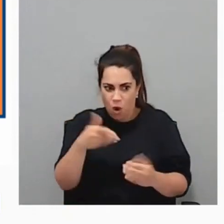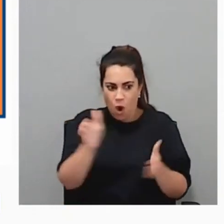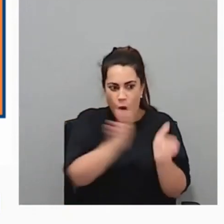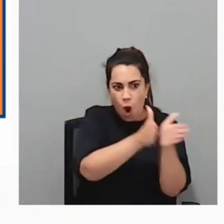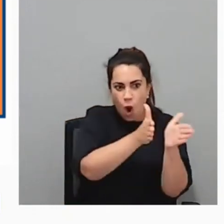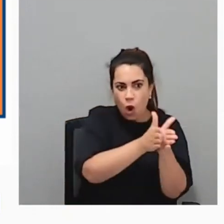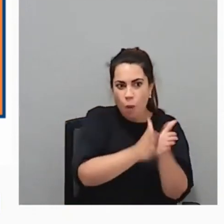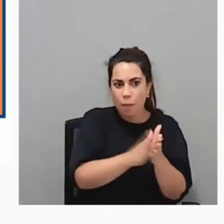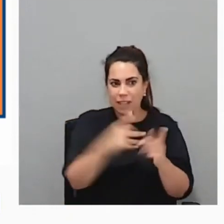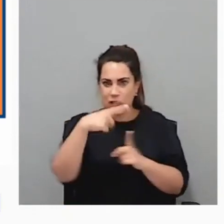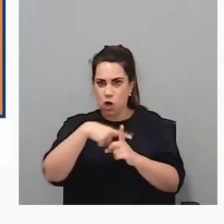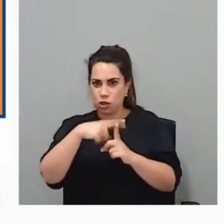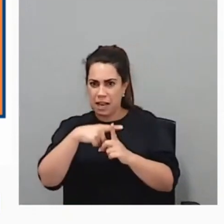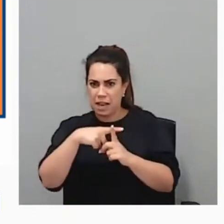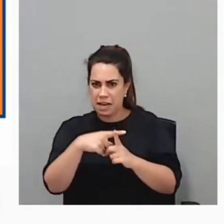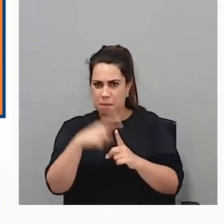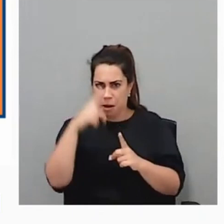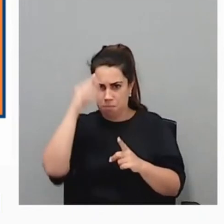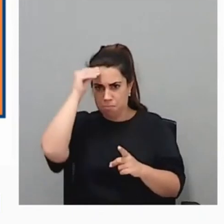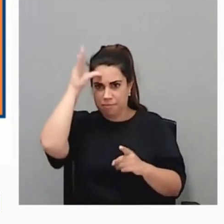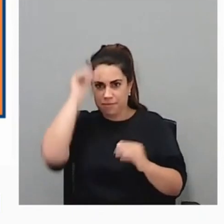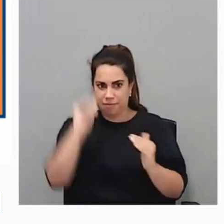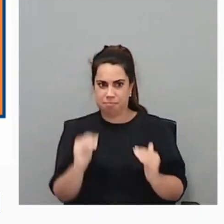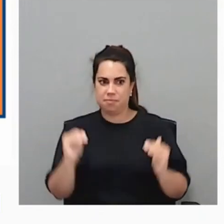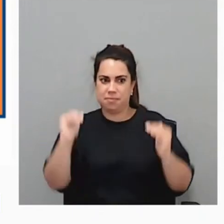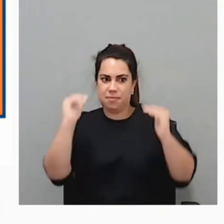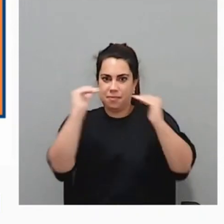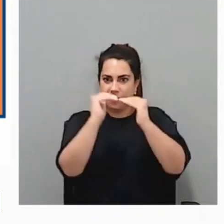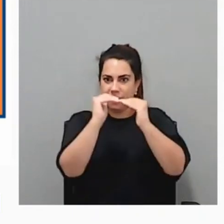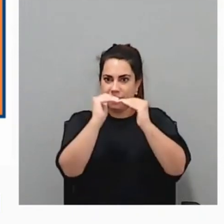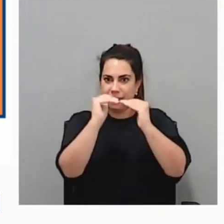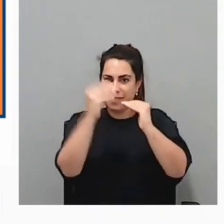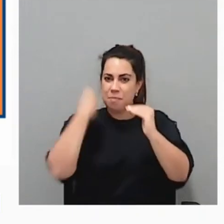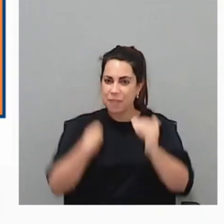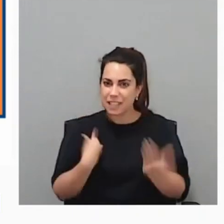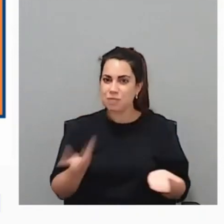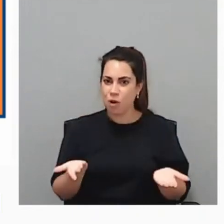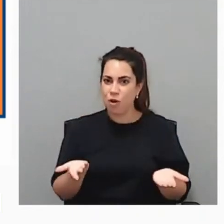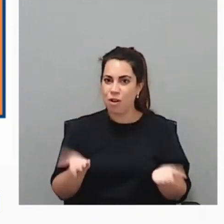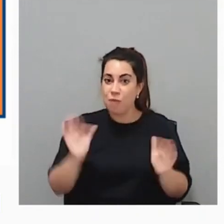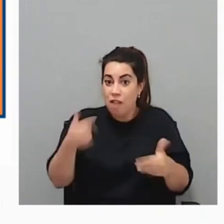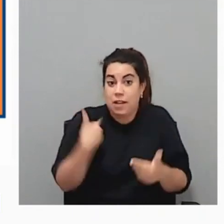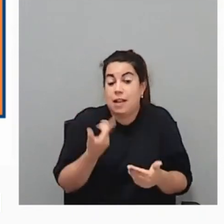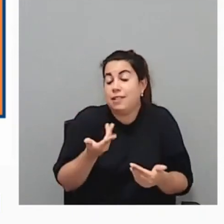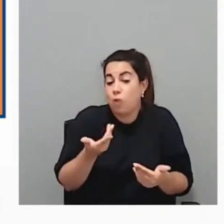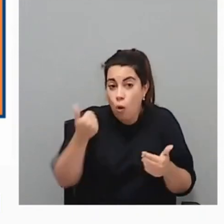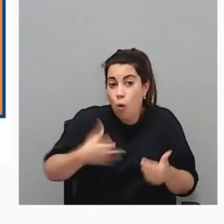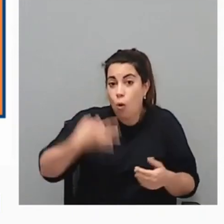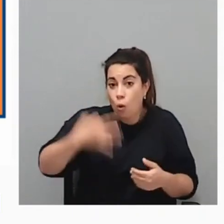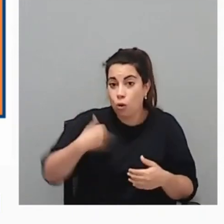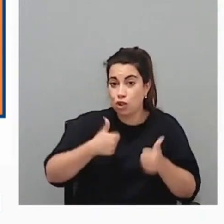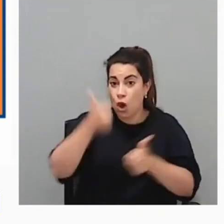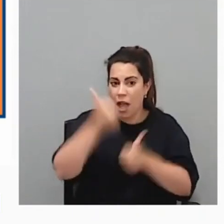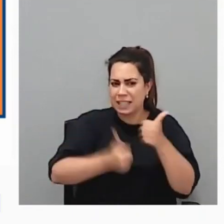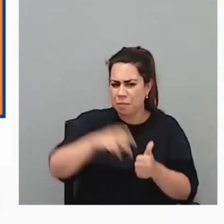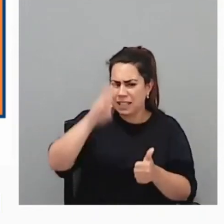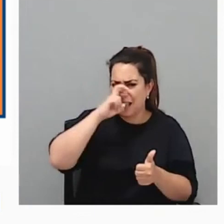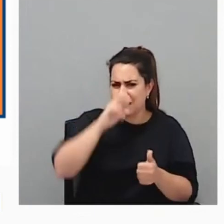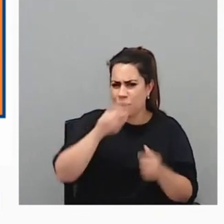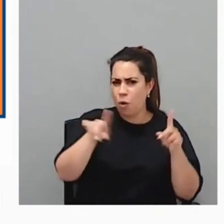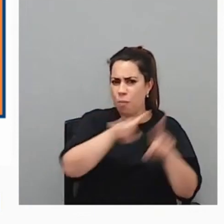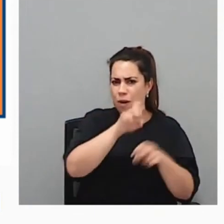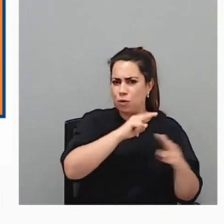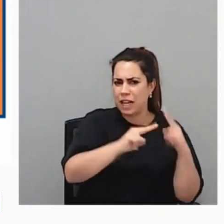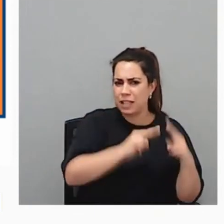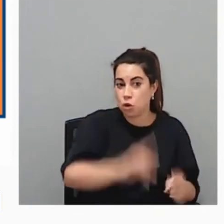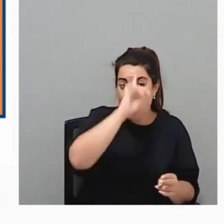el conocimiento de los animales invertebrados. Lo que pasa es que no sabía hacer esos exámenes, preguntas-respuestas, que normalmente le iban